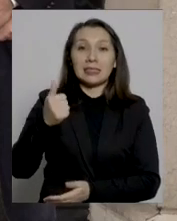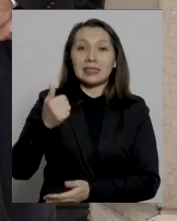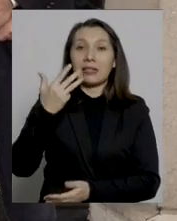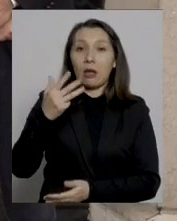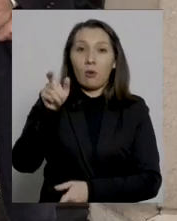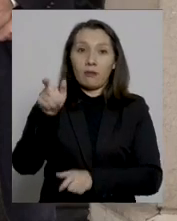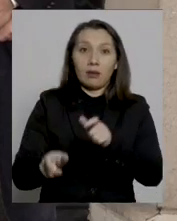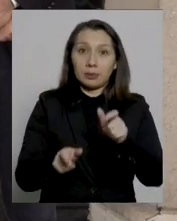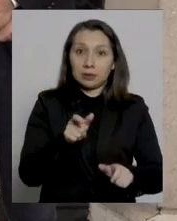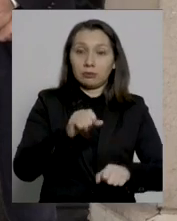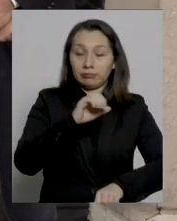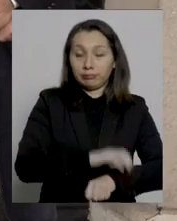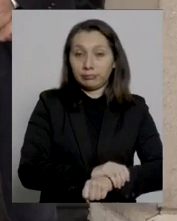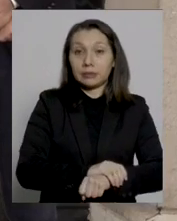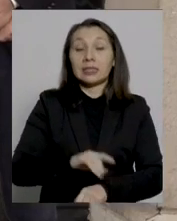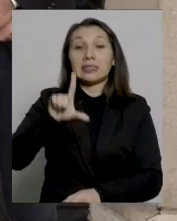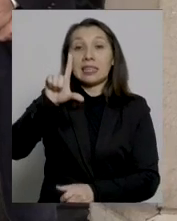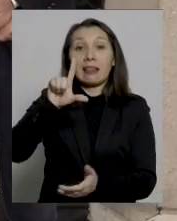98.369,